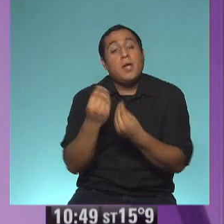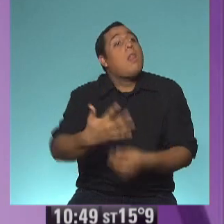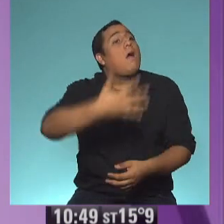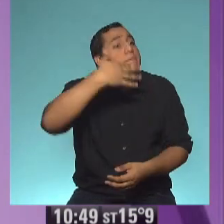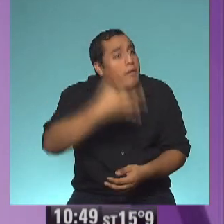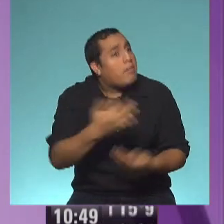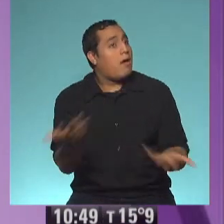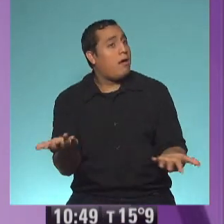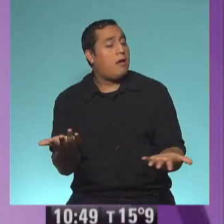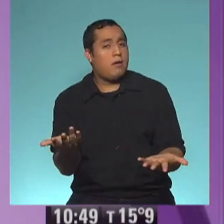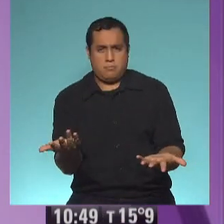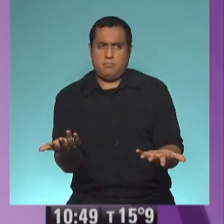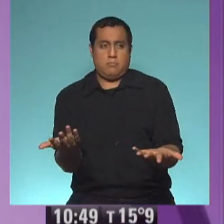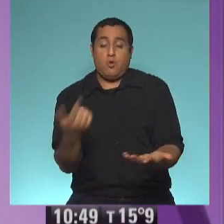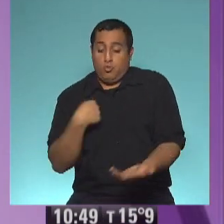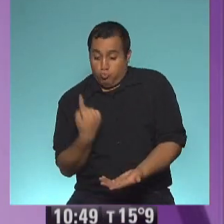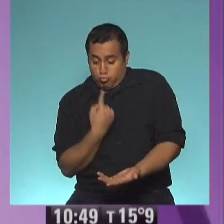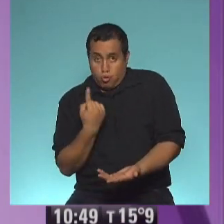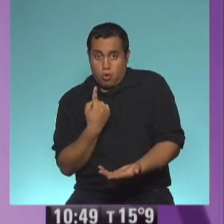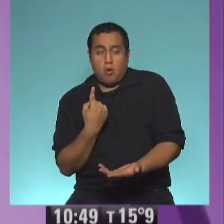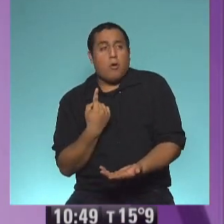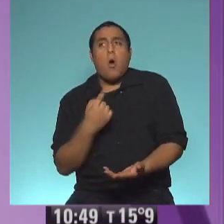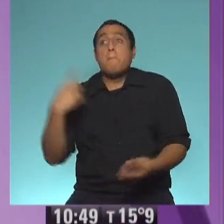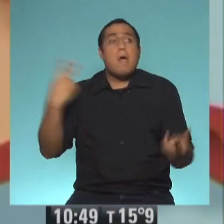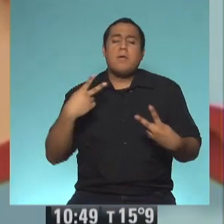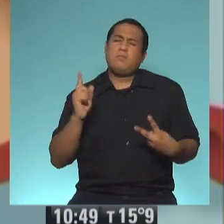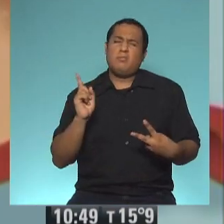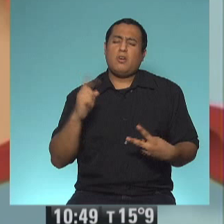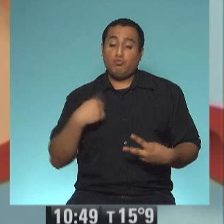pero bueno cuando estoy solo adelante de otros